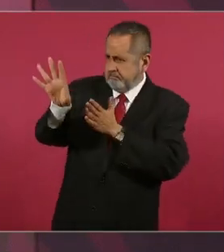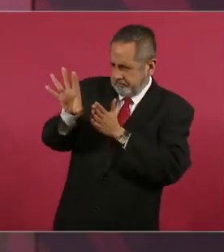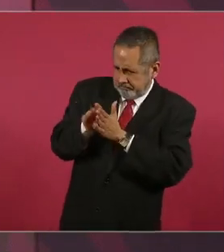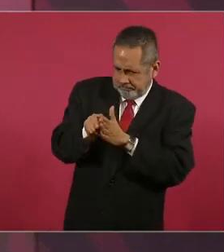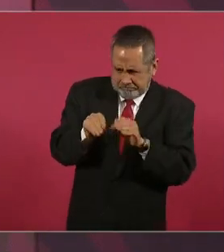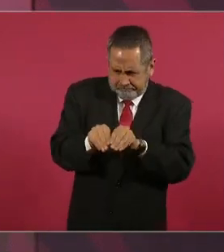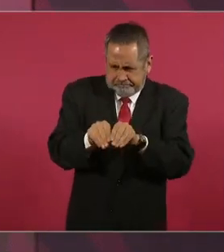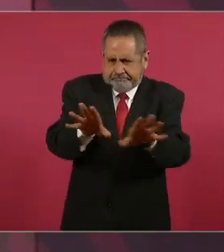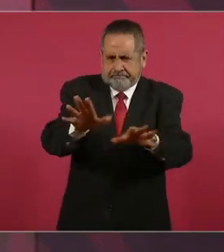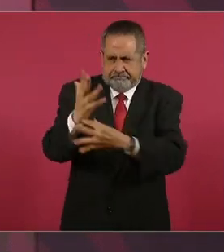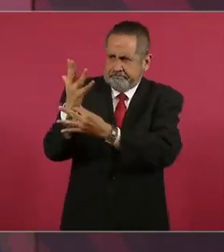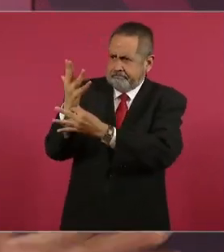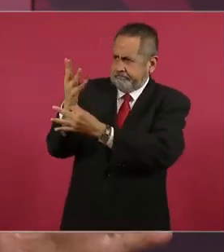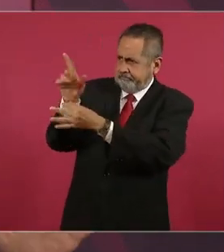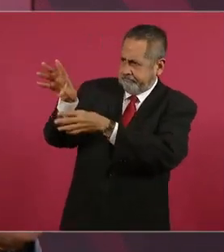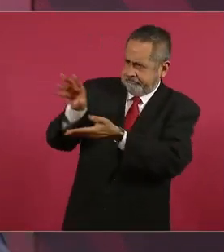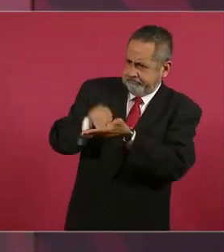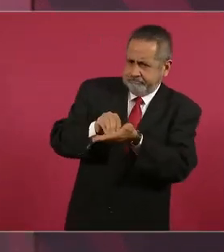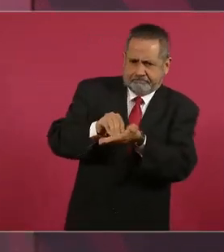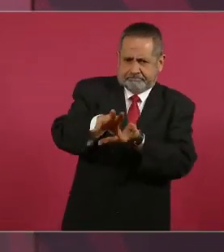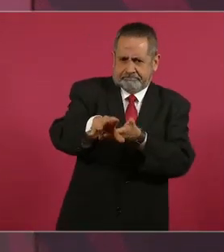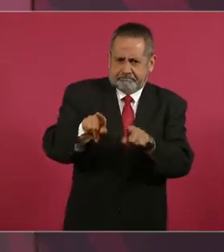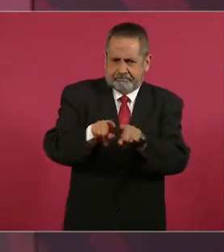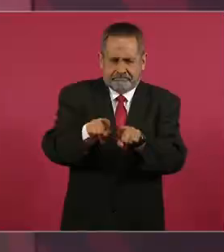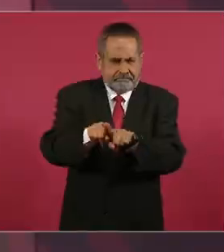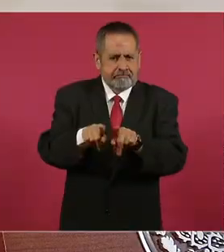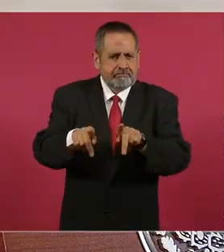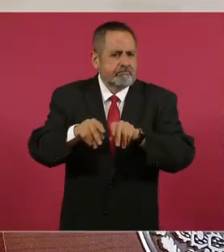editorializar, no, informar.